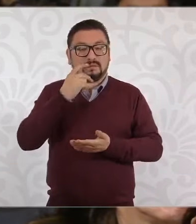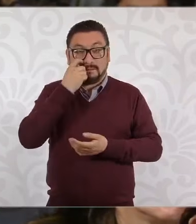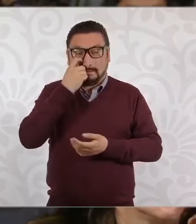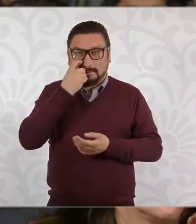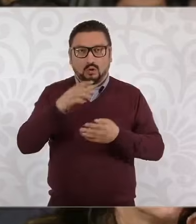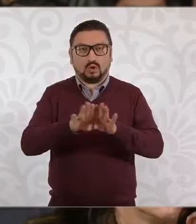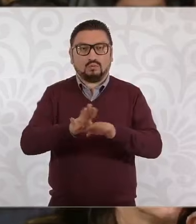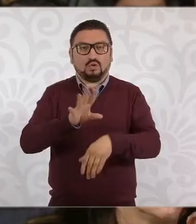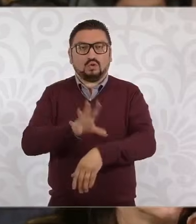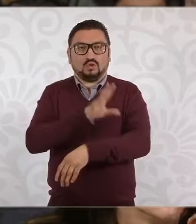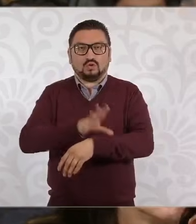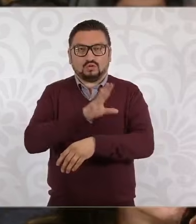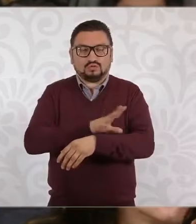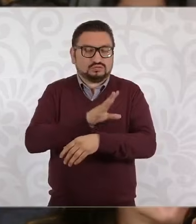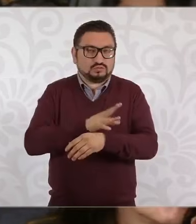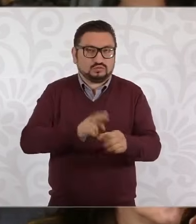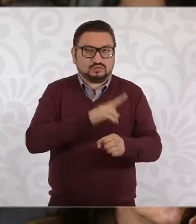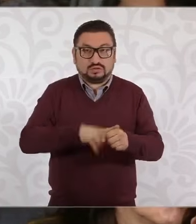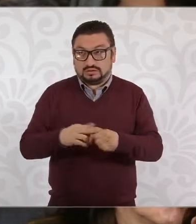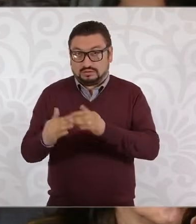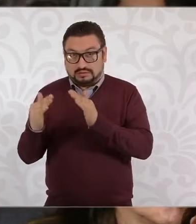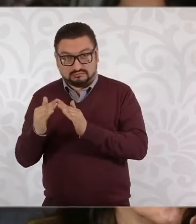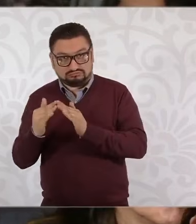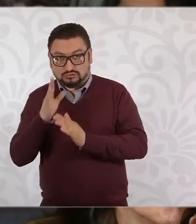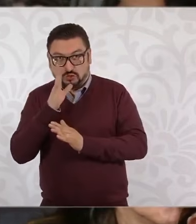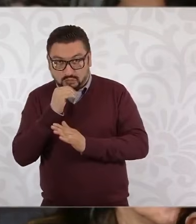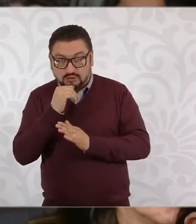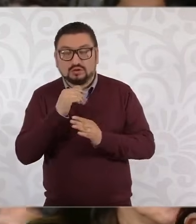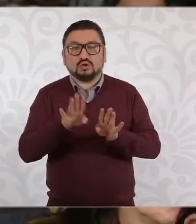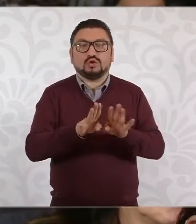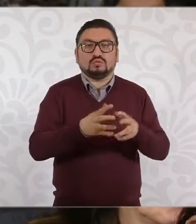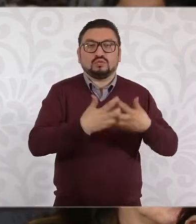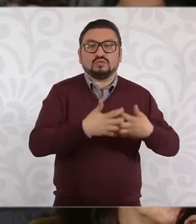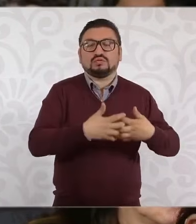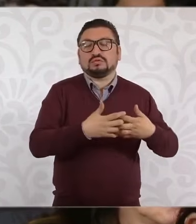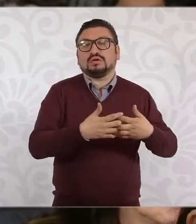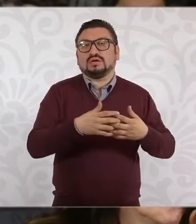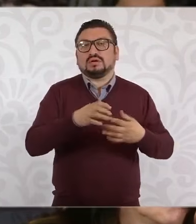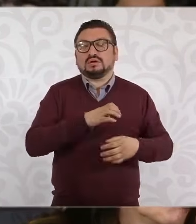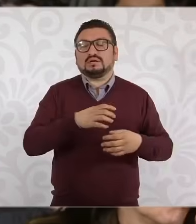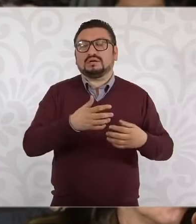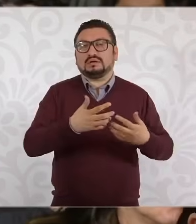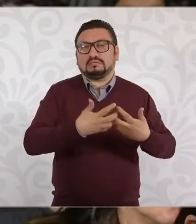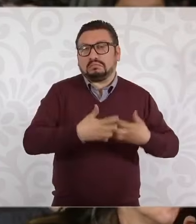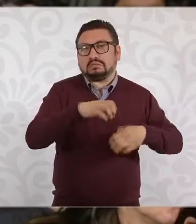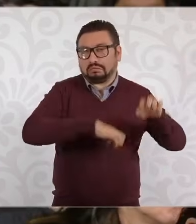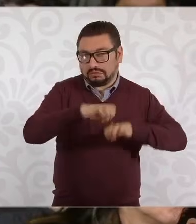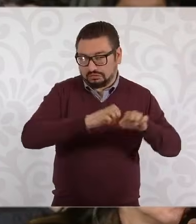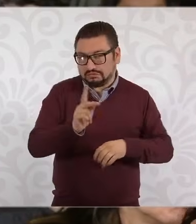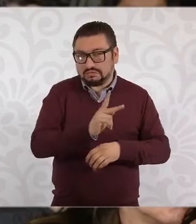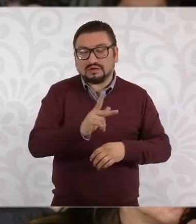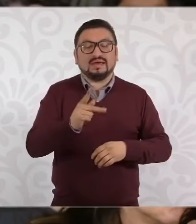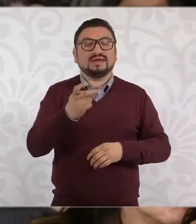como energía eléctrica comercial, porque no somos vivienda, entonces no se nos puede poner luz domiciliaria, ¿no? Se nos pone luz comercial